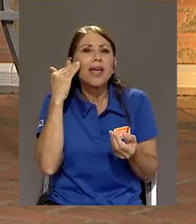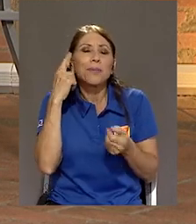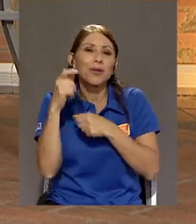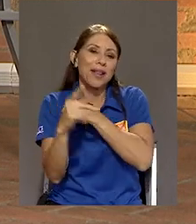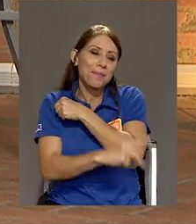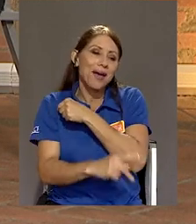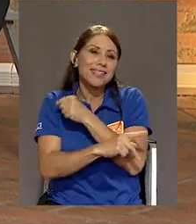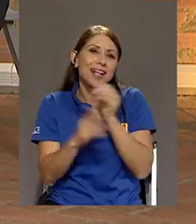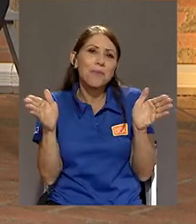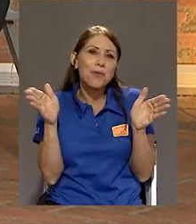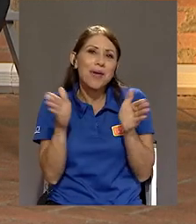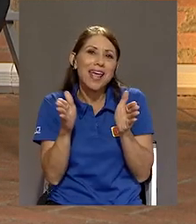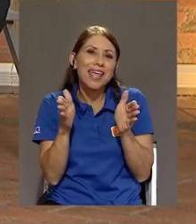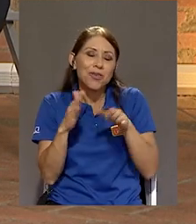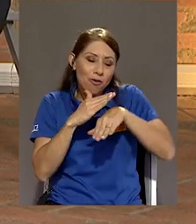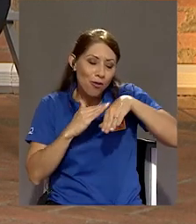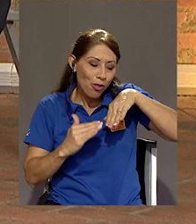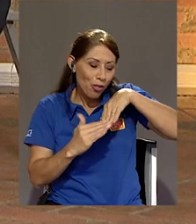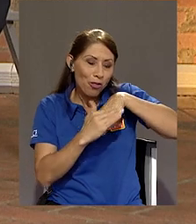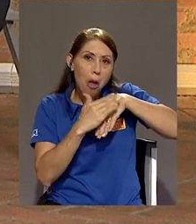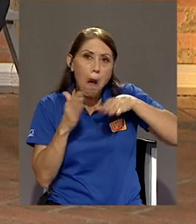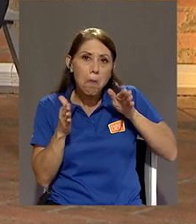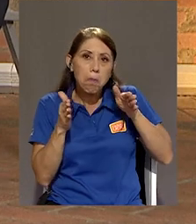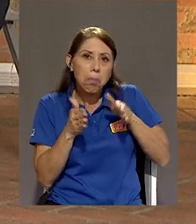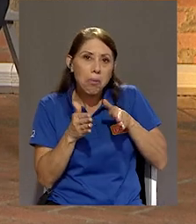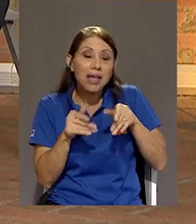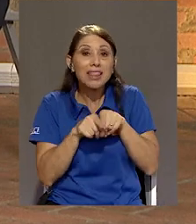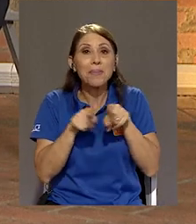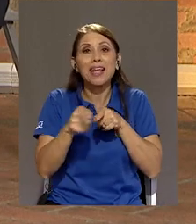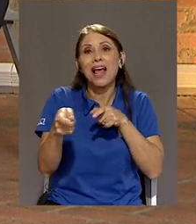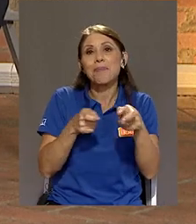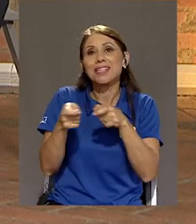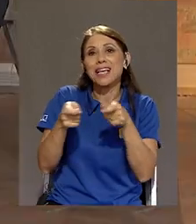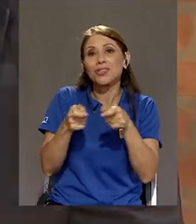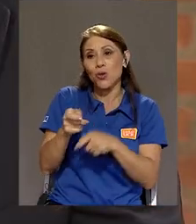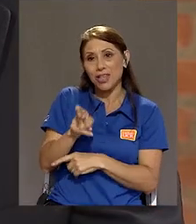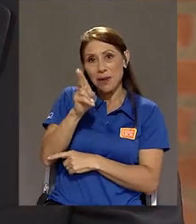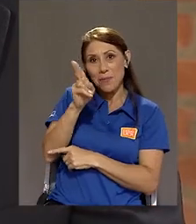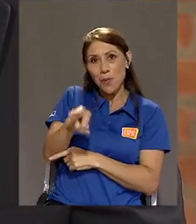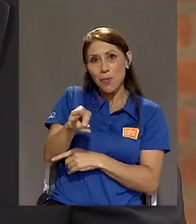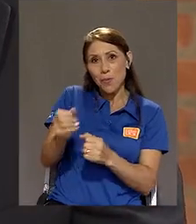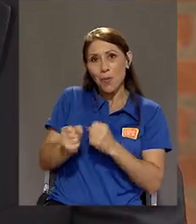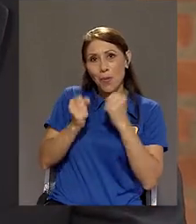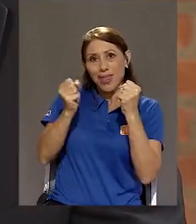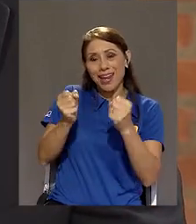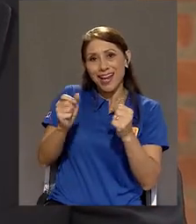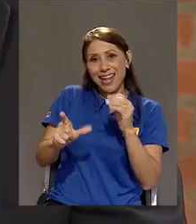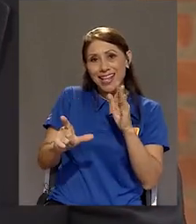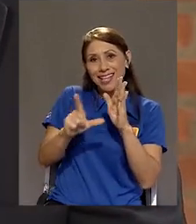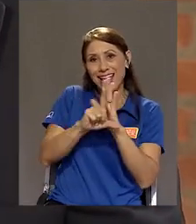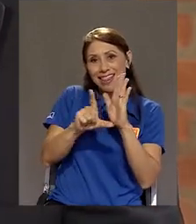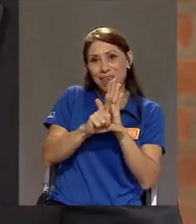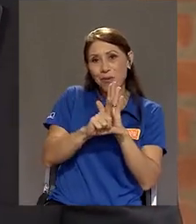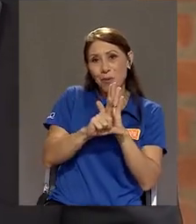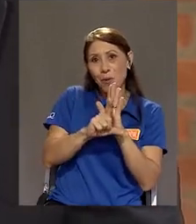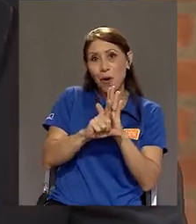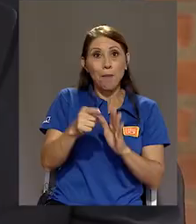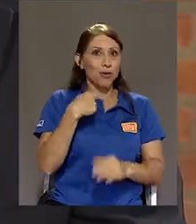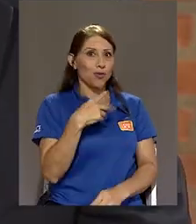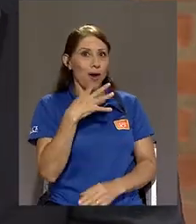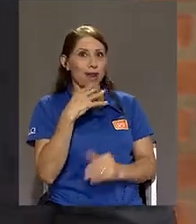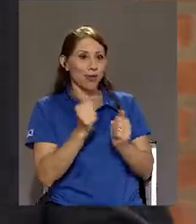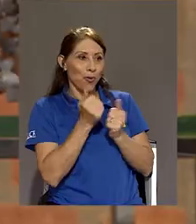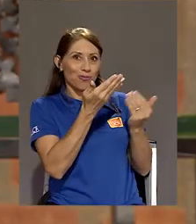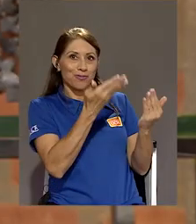pequeño y la administración del propio Poder Legislativo, y estoy hablando con el historiador de manera que usted me puede corregir, pero